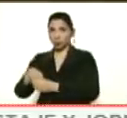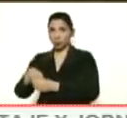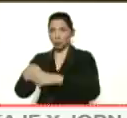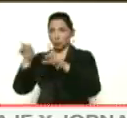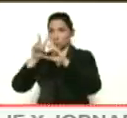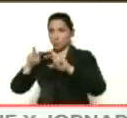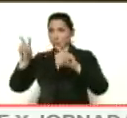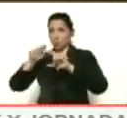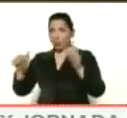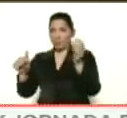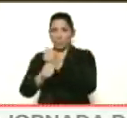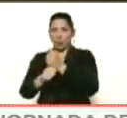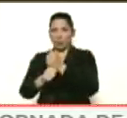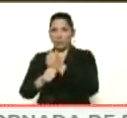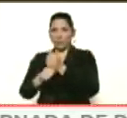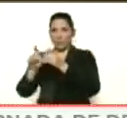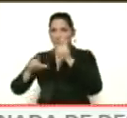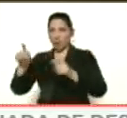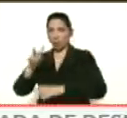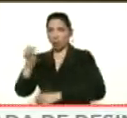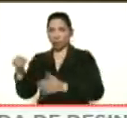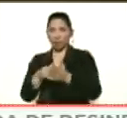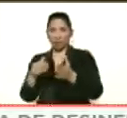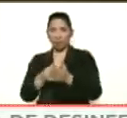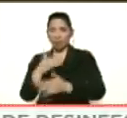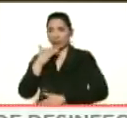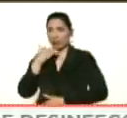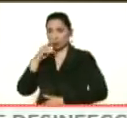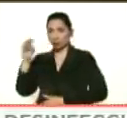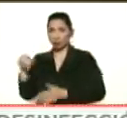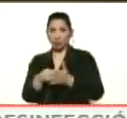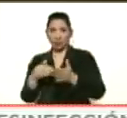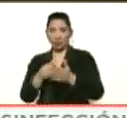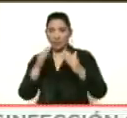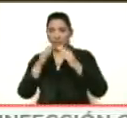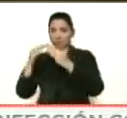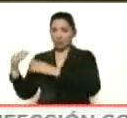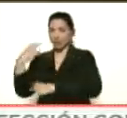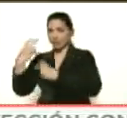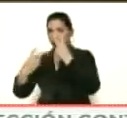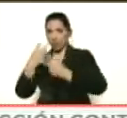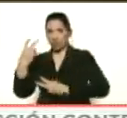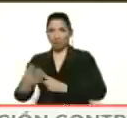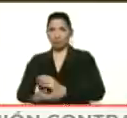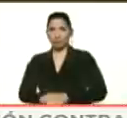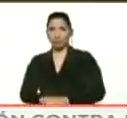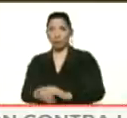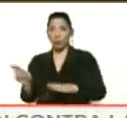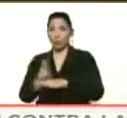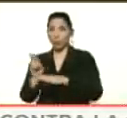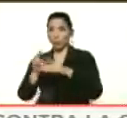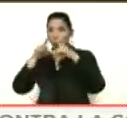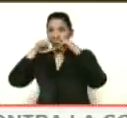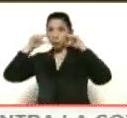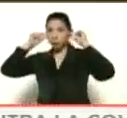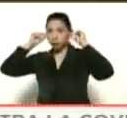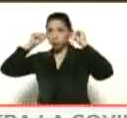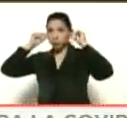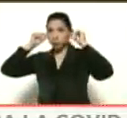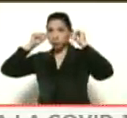despistaje amplio, personalizado, casi 200.000 viviendas visitadas, uso de tapabocas y